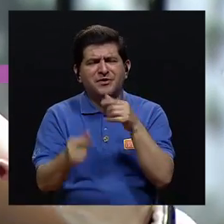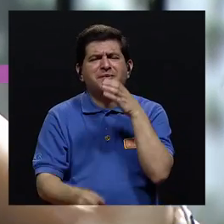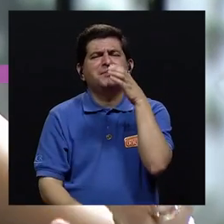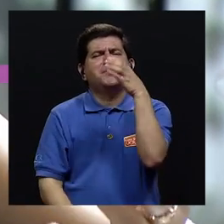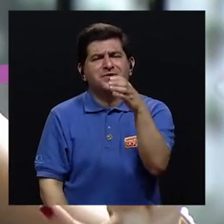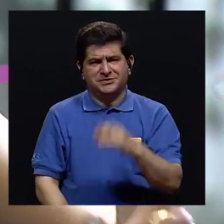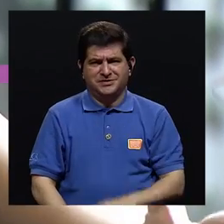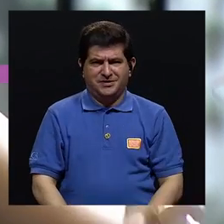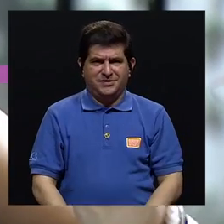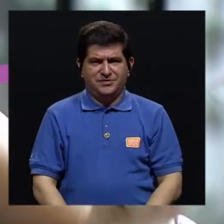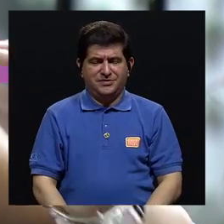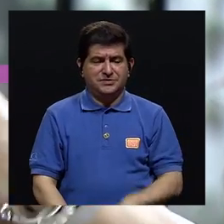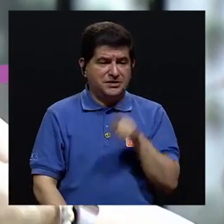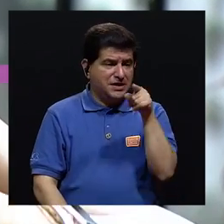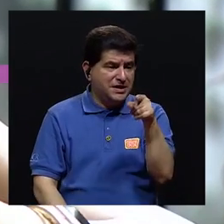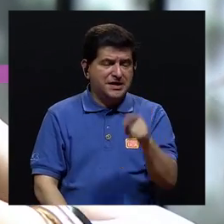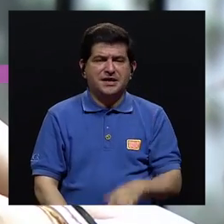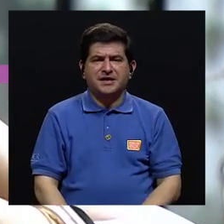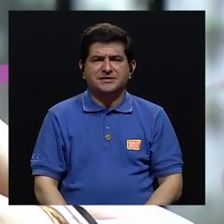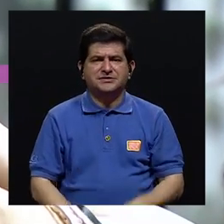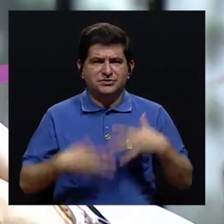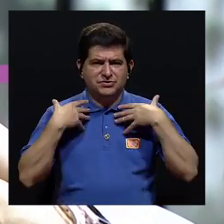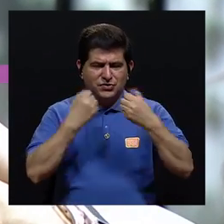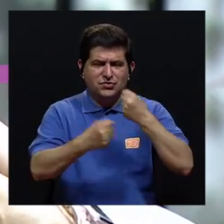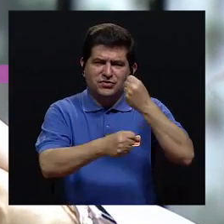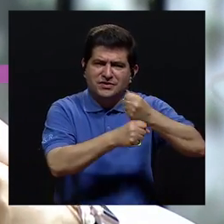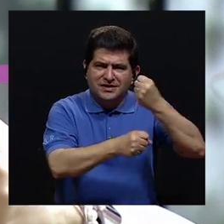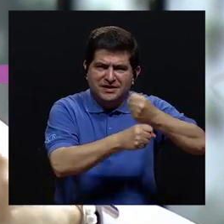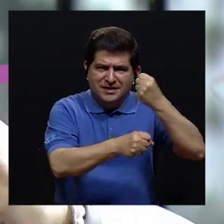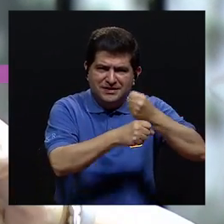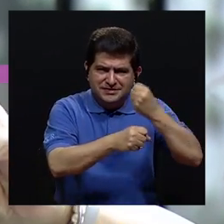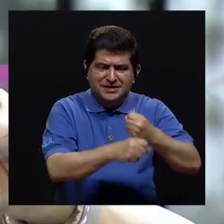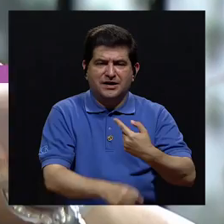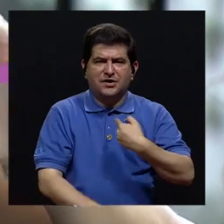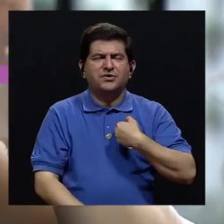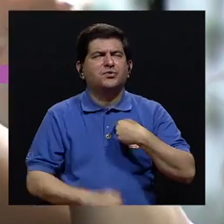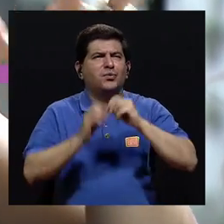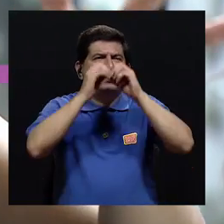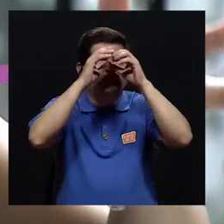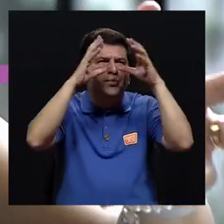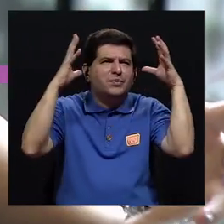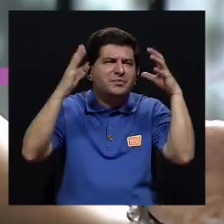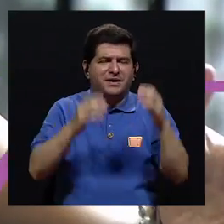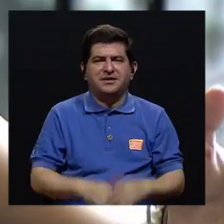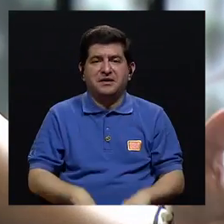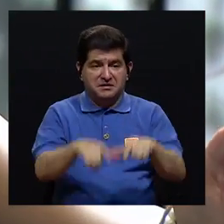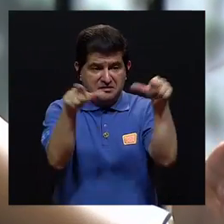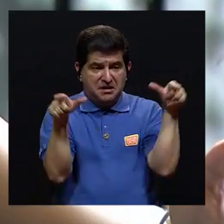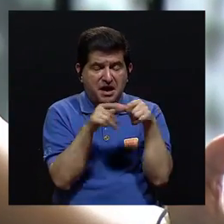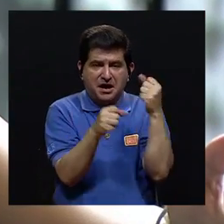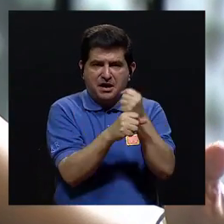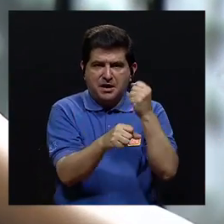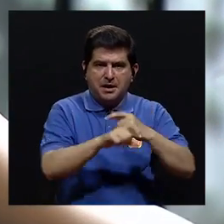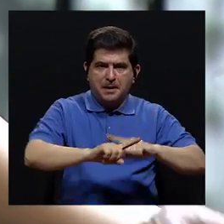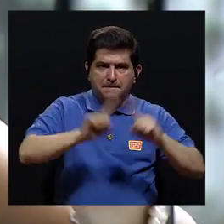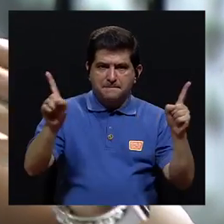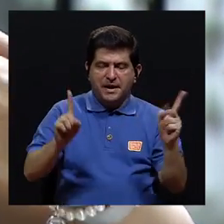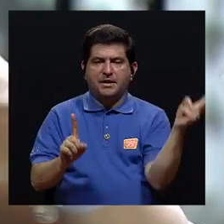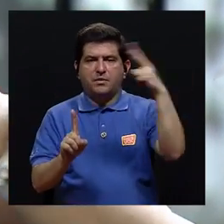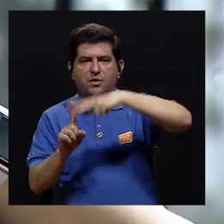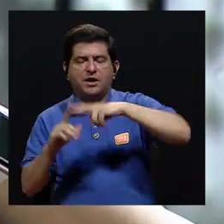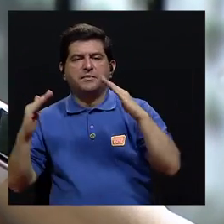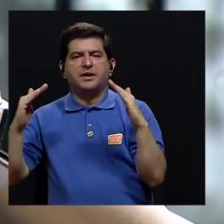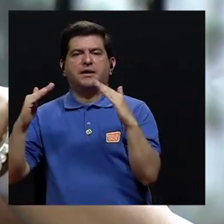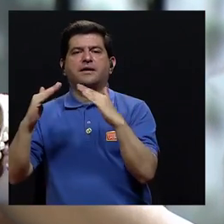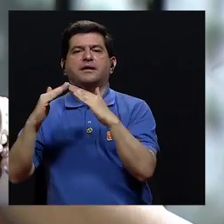rápidamente recomendaciones y cómo traducir esto de la salud ocupacional que uno se imagina que puede ser solo en los lugares de trabajo a